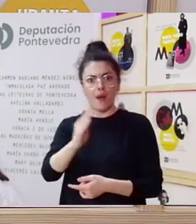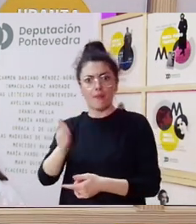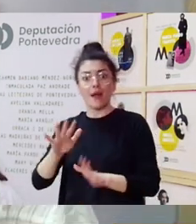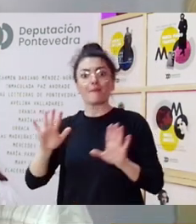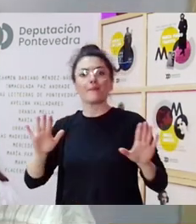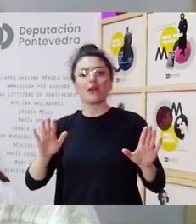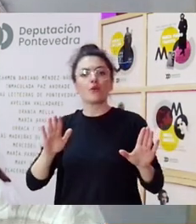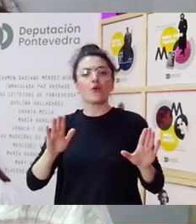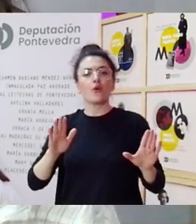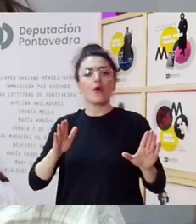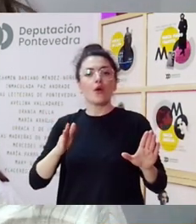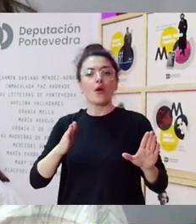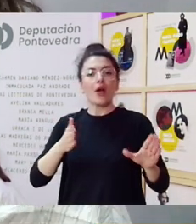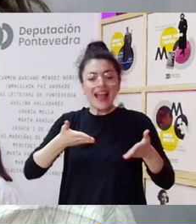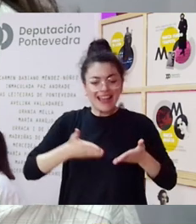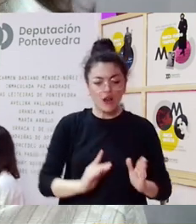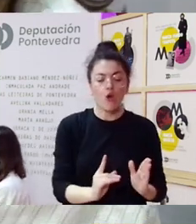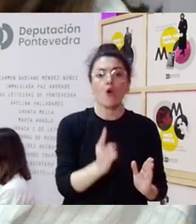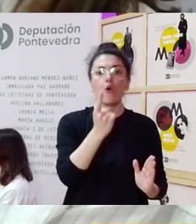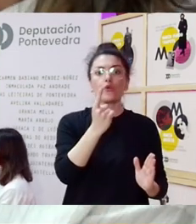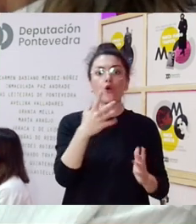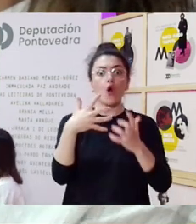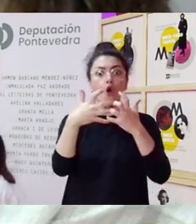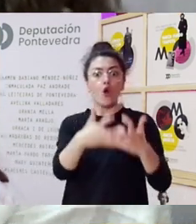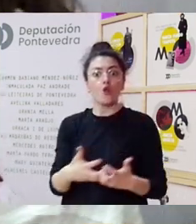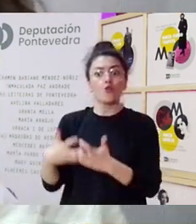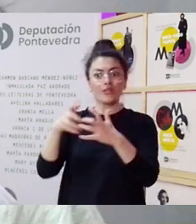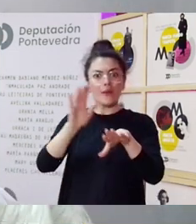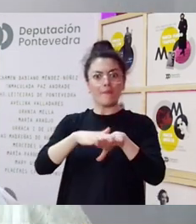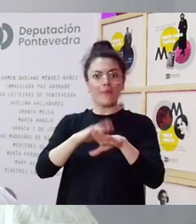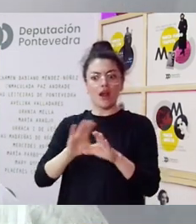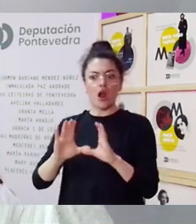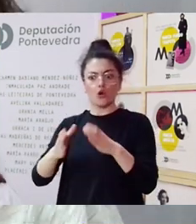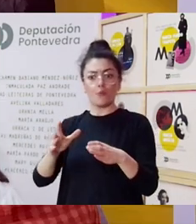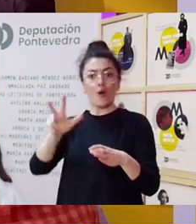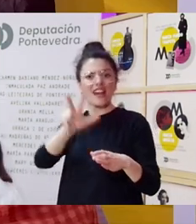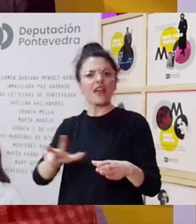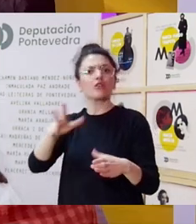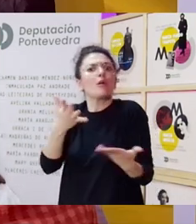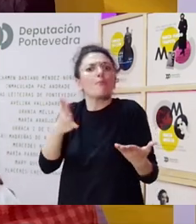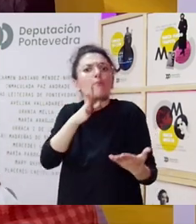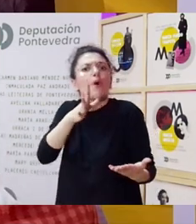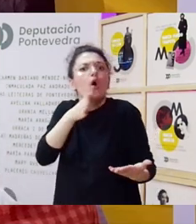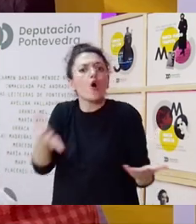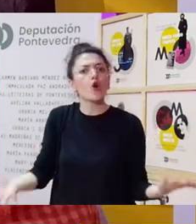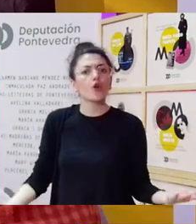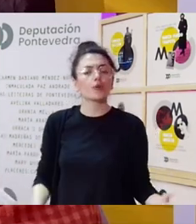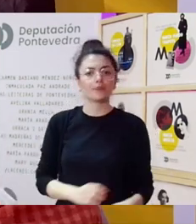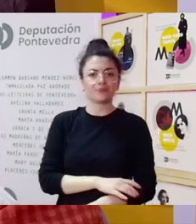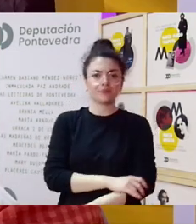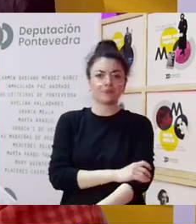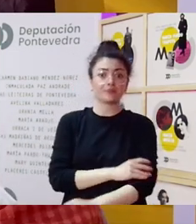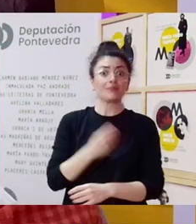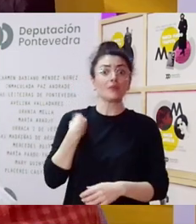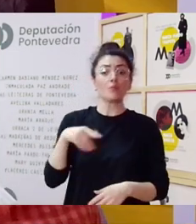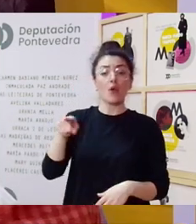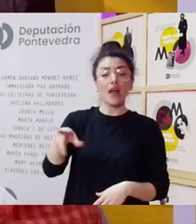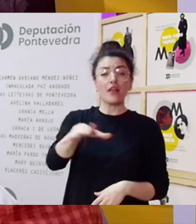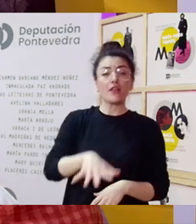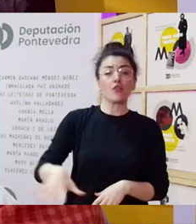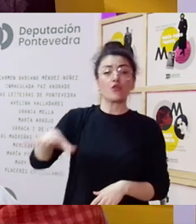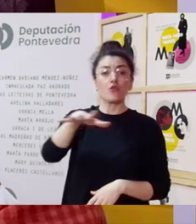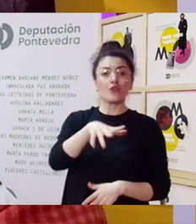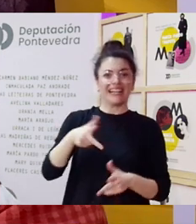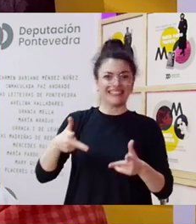un fillo que loita no bando nacional. Pois isto sí. Como? Pois ese fillo estaba na zona de Silleda,